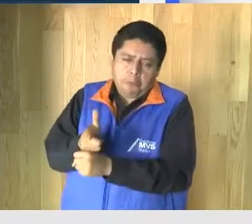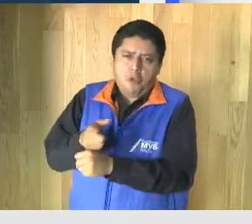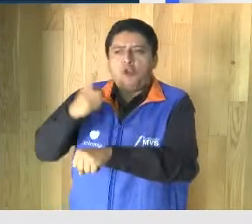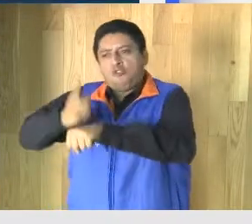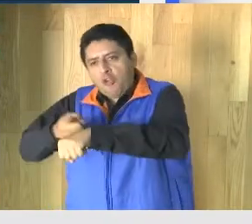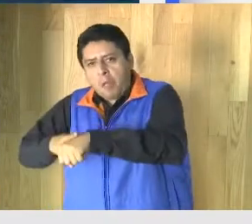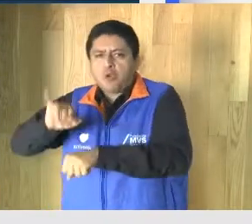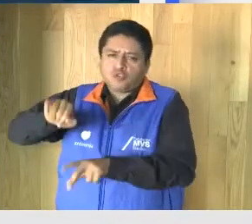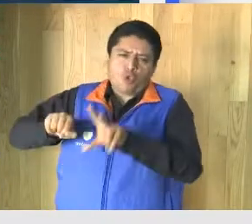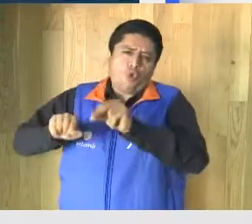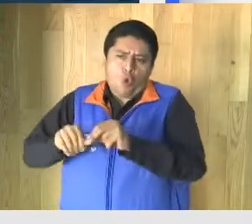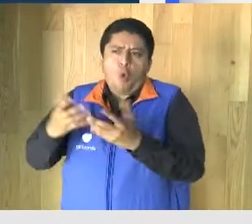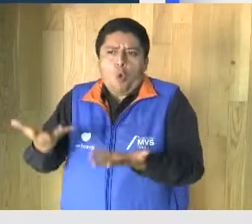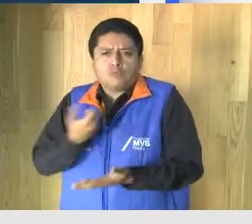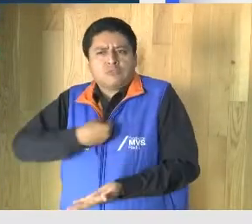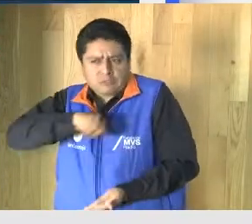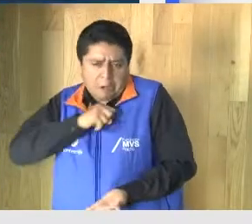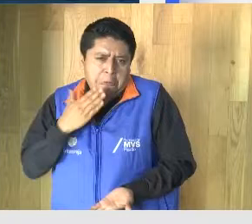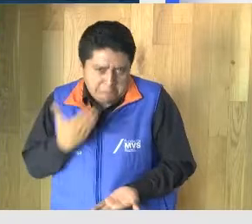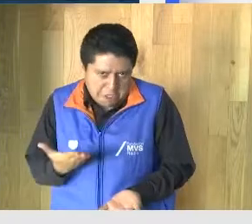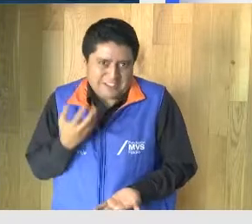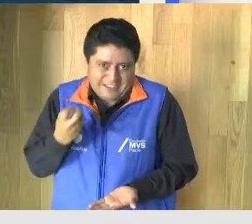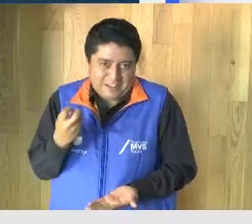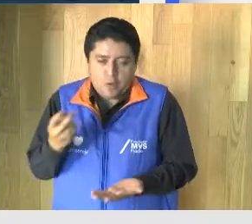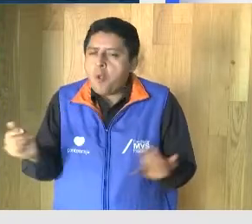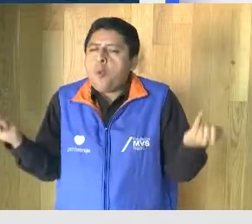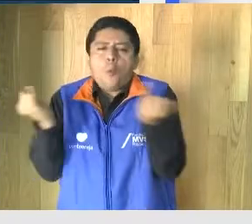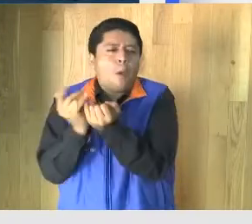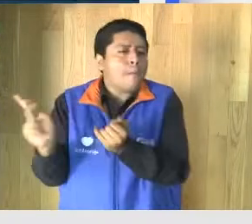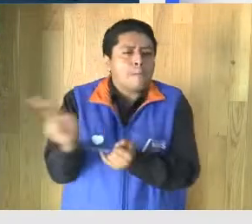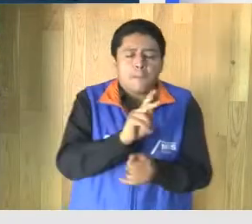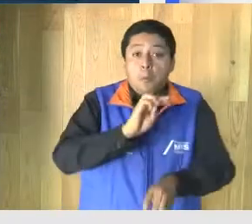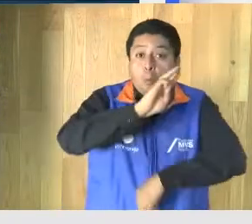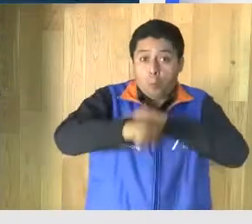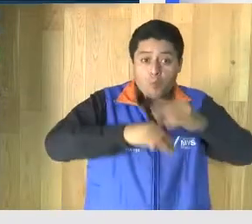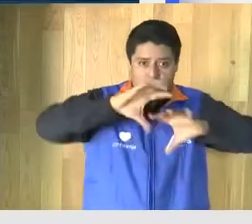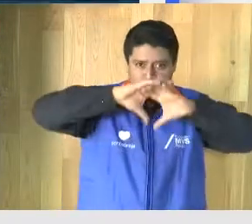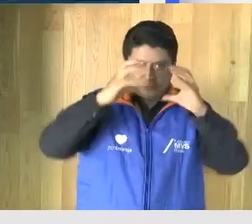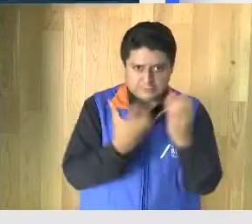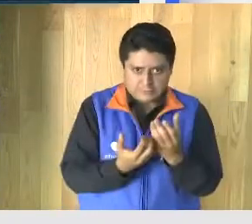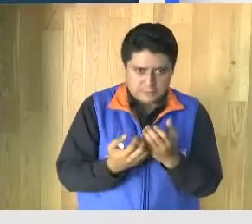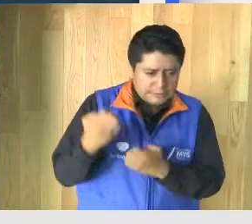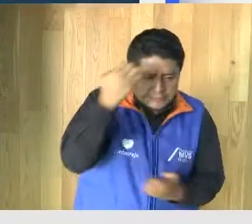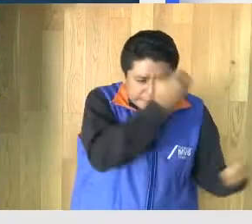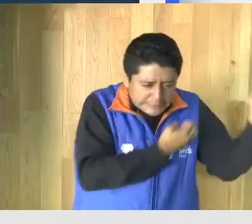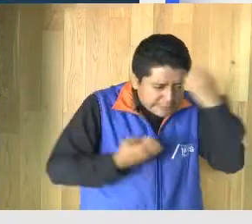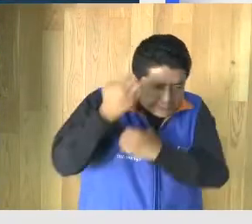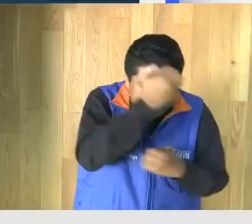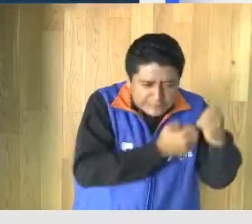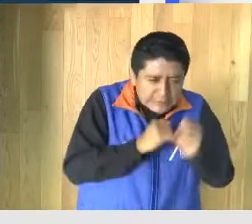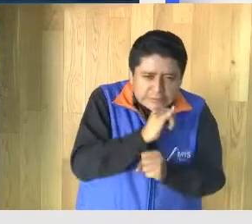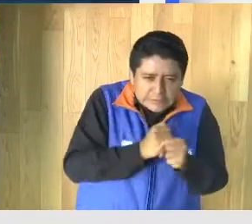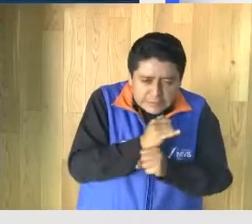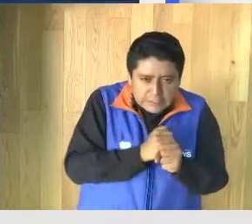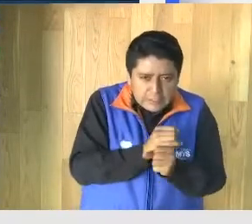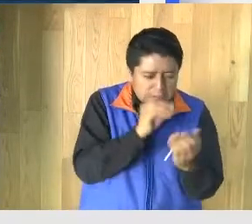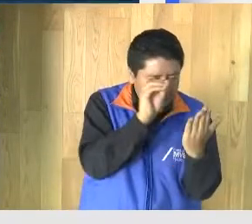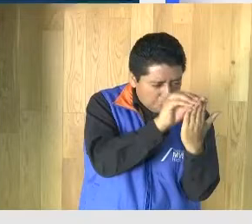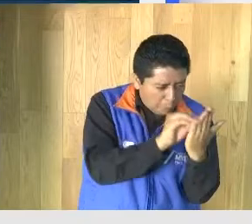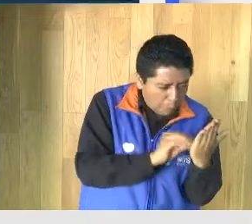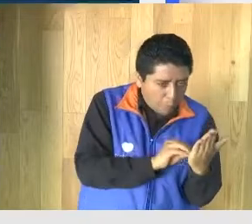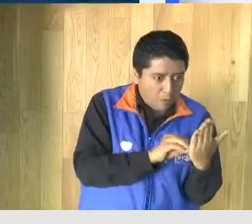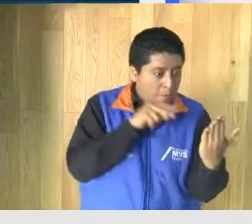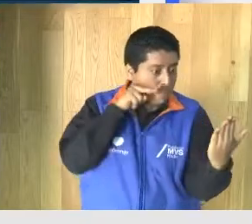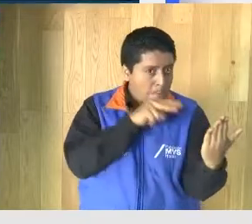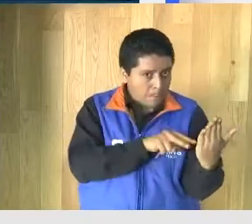ha definido por un comité de científicos y de expertos es la incorporación de nuevas sustancias, incluidos los plásticos en el medio ambiente. Y